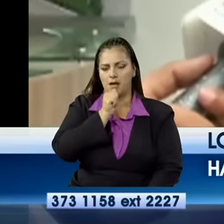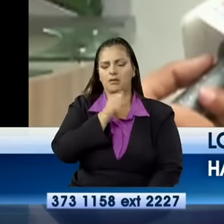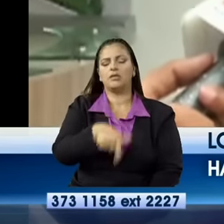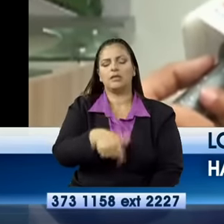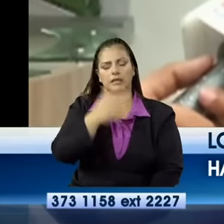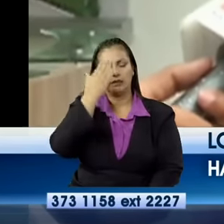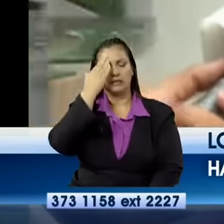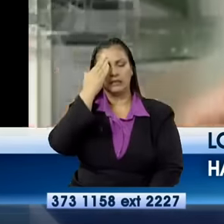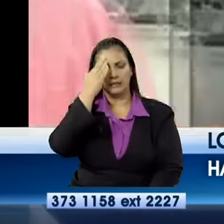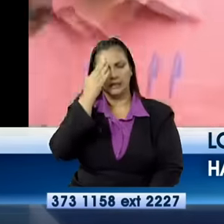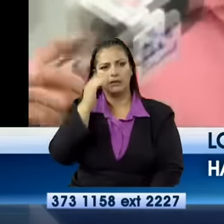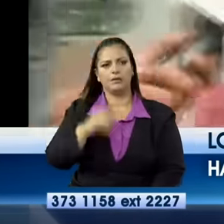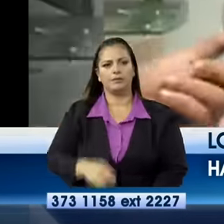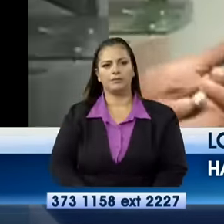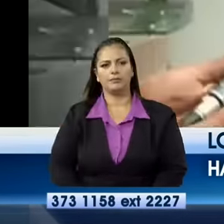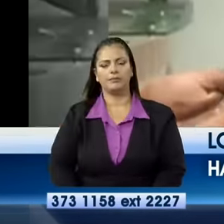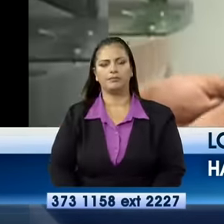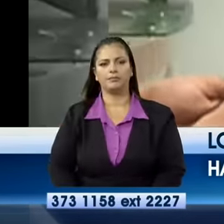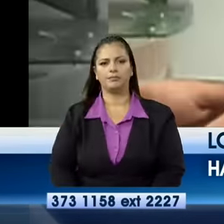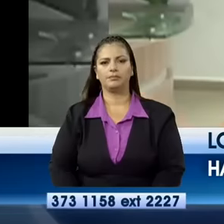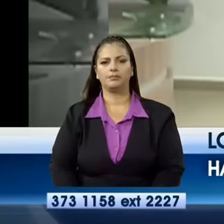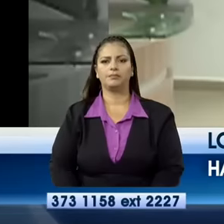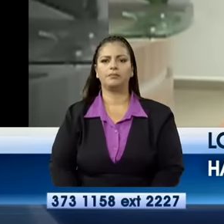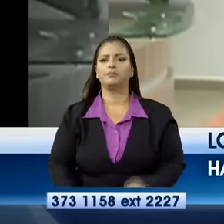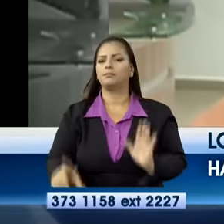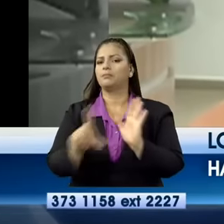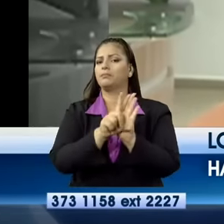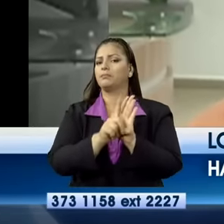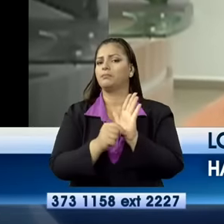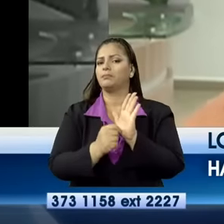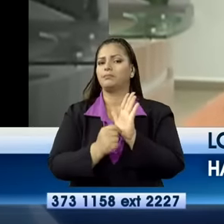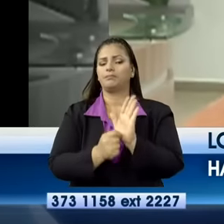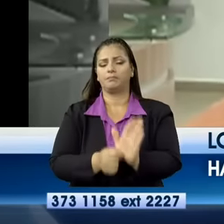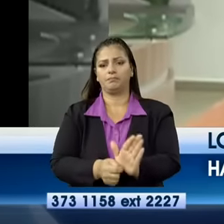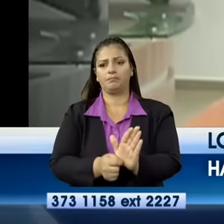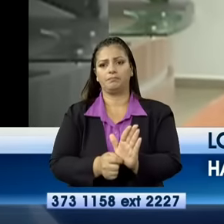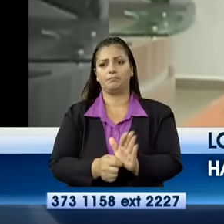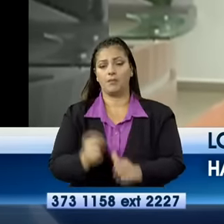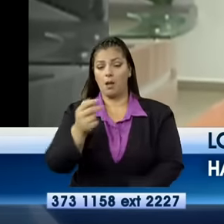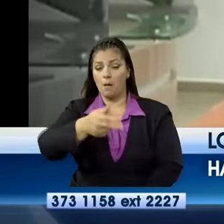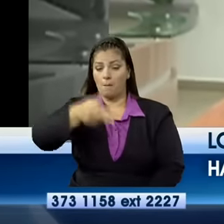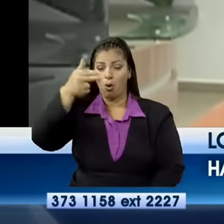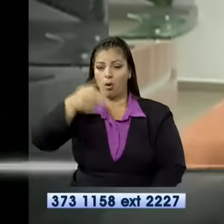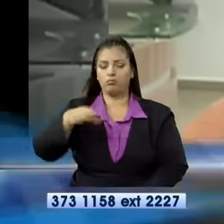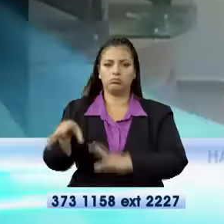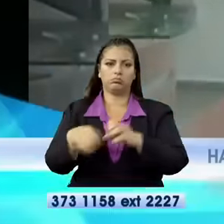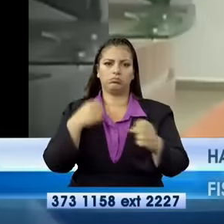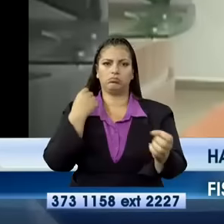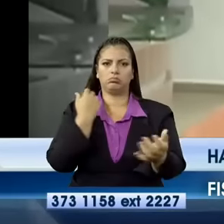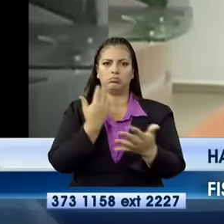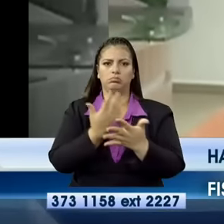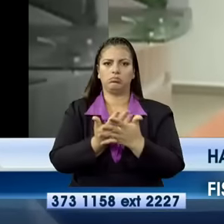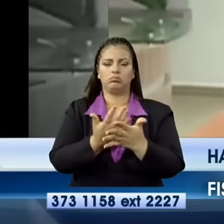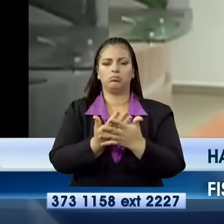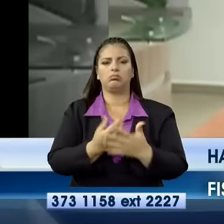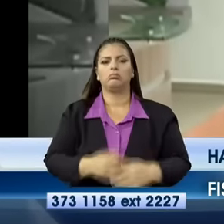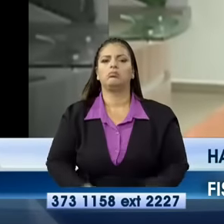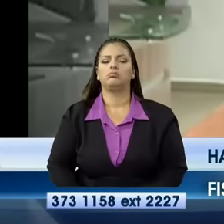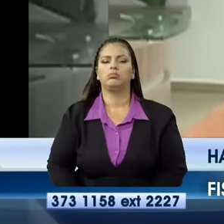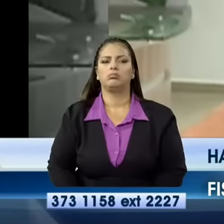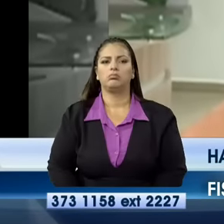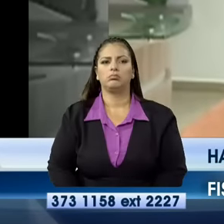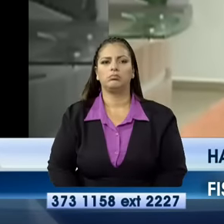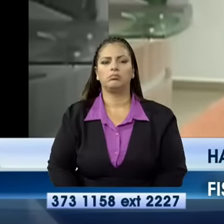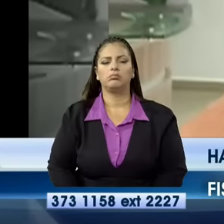persona que dispara y mata al lincha el tipo penal establecido es eh eh el de asesinato con